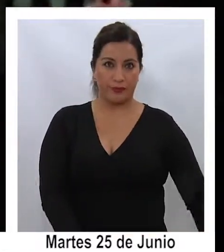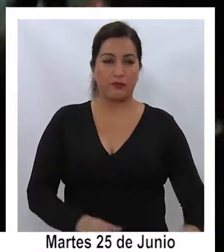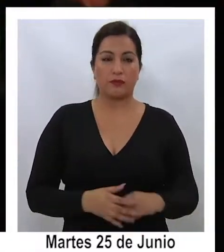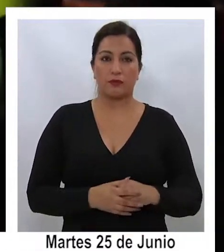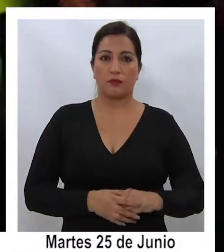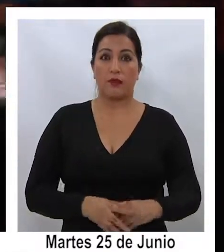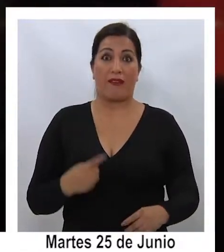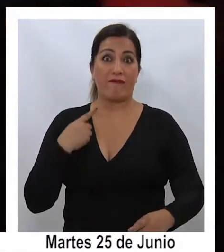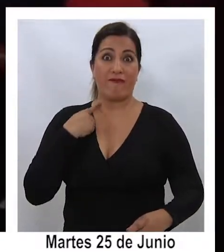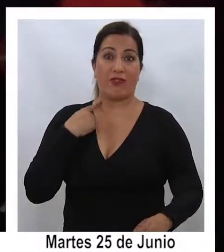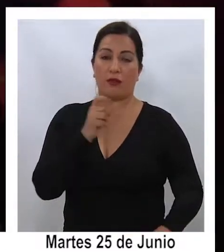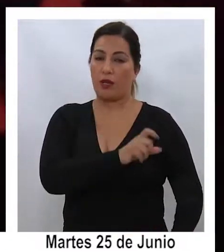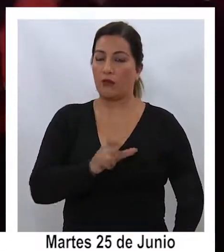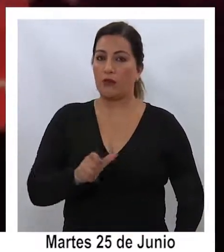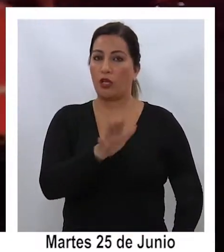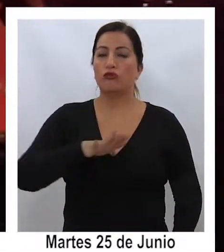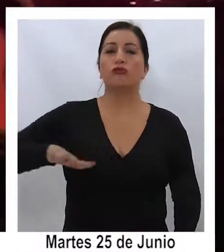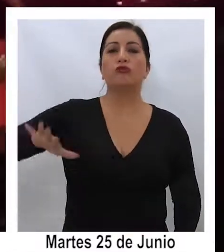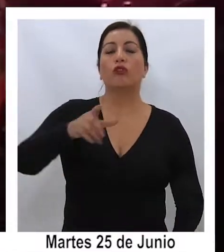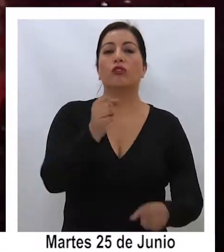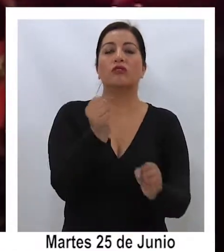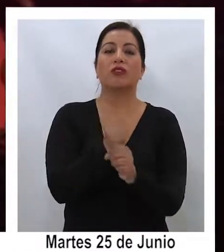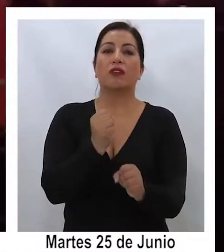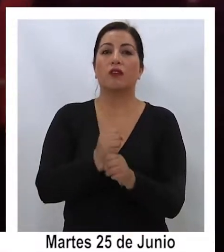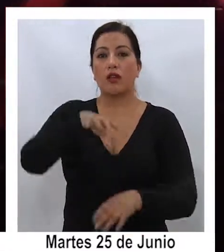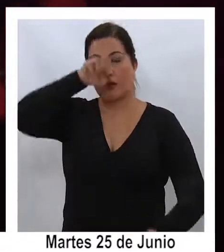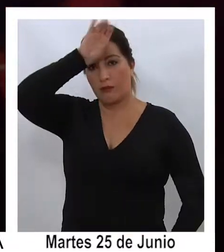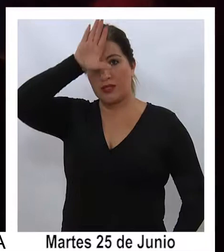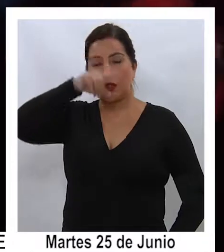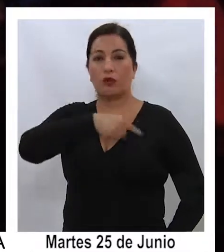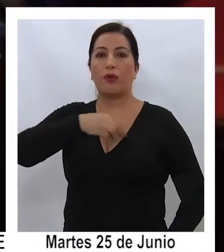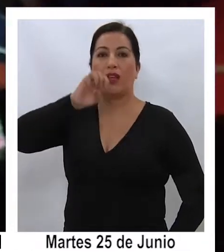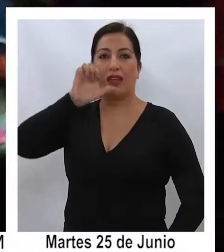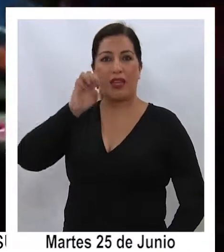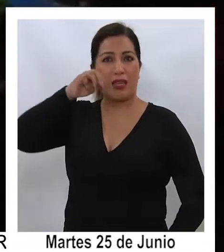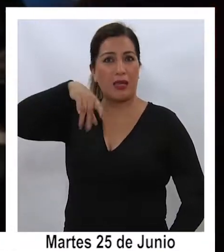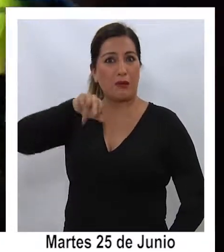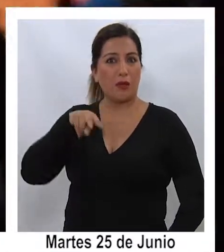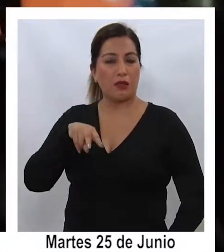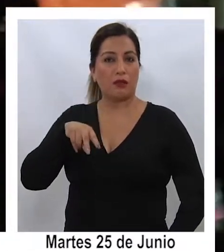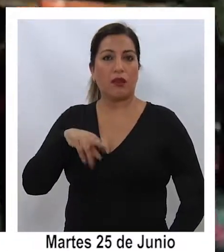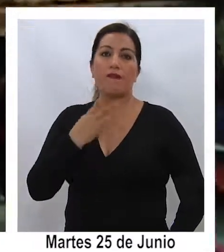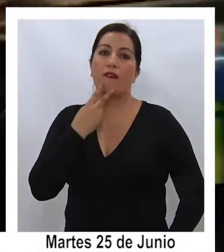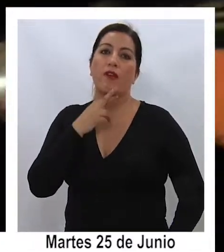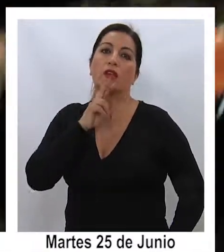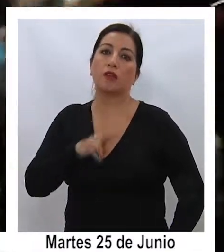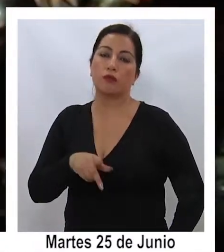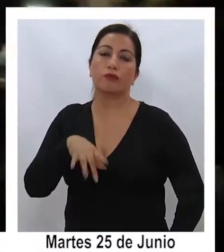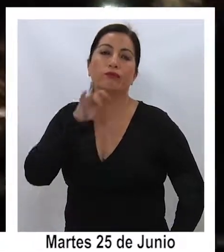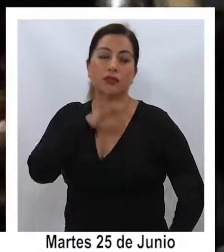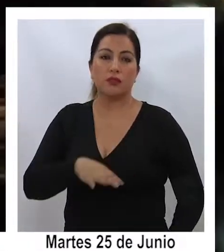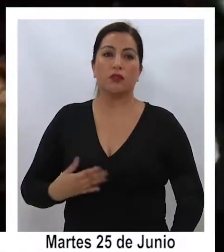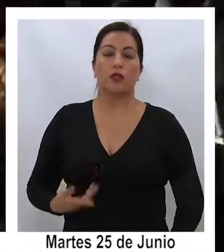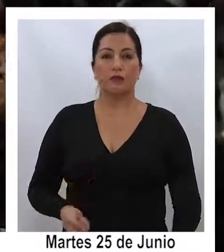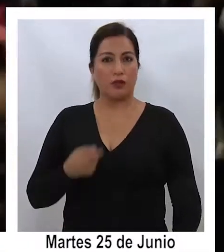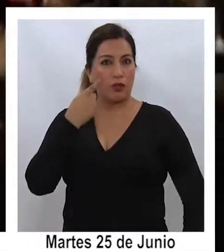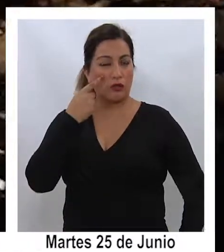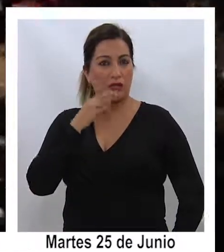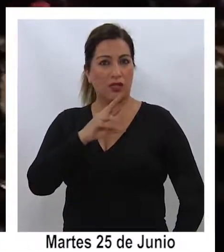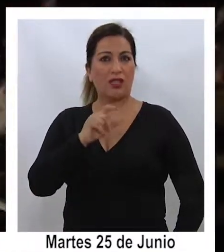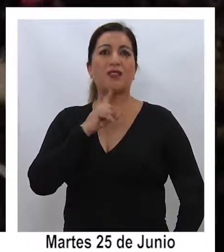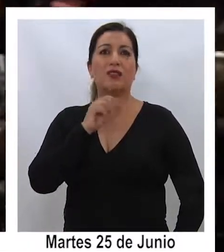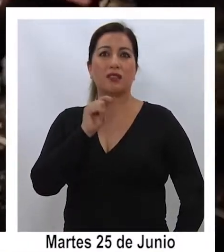Las víctimas, todos trabajadores de la empresa Emin y oriundos del sur del país, fueron identificadas como